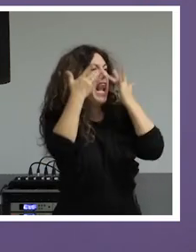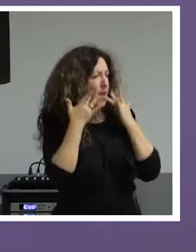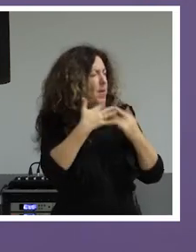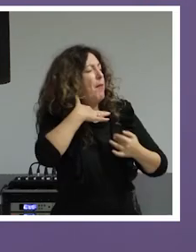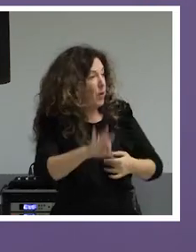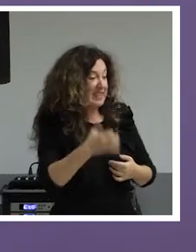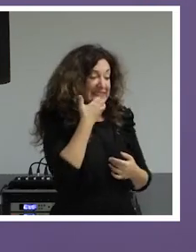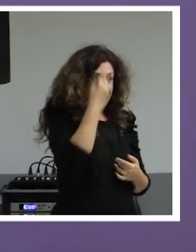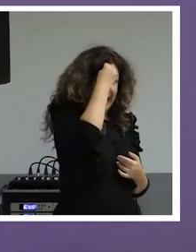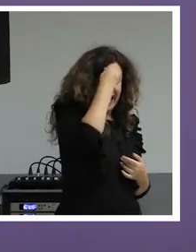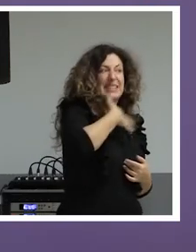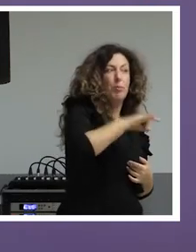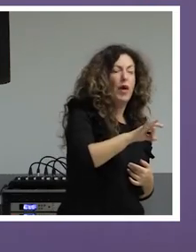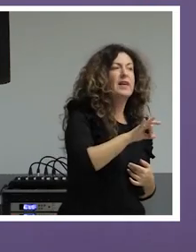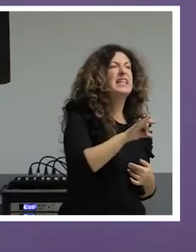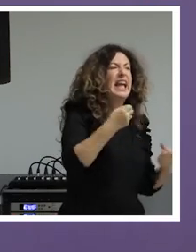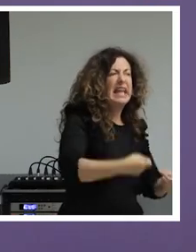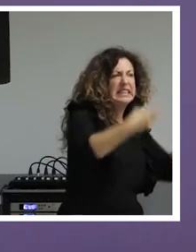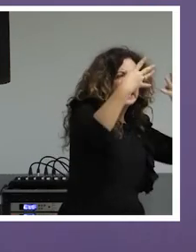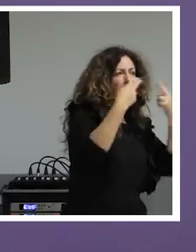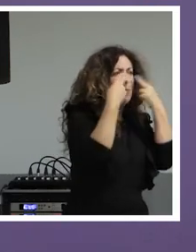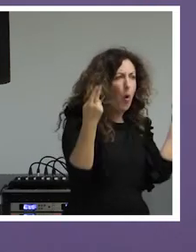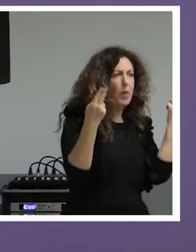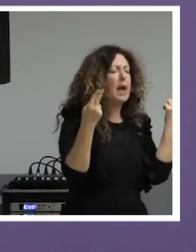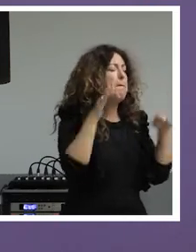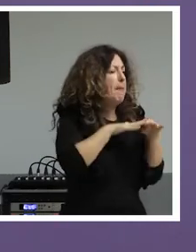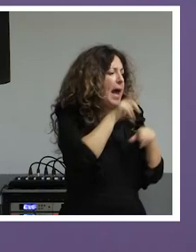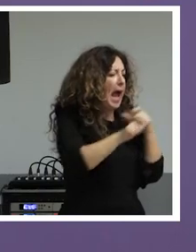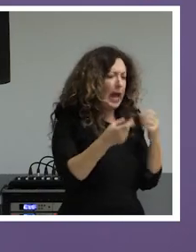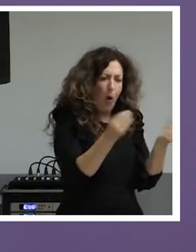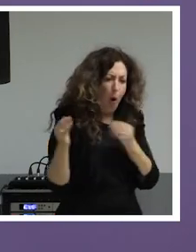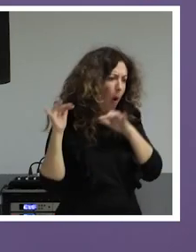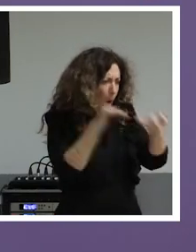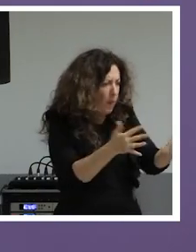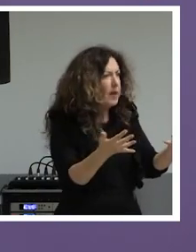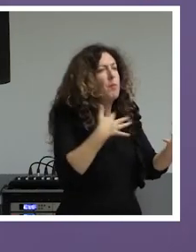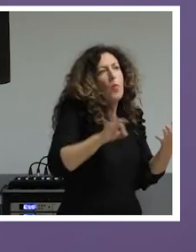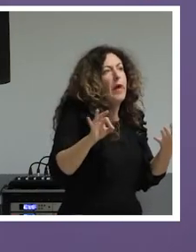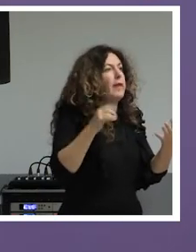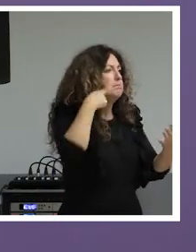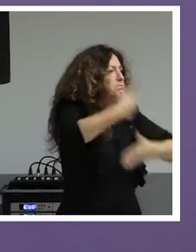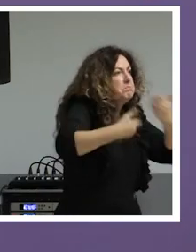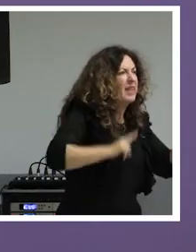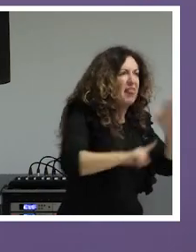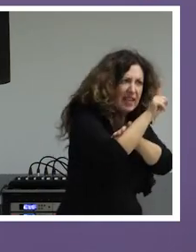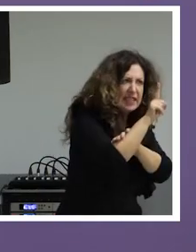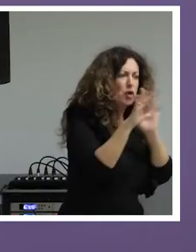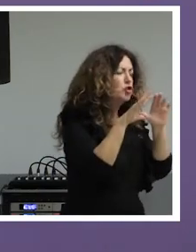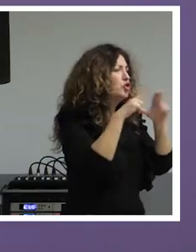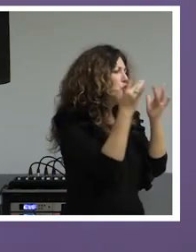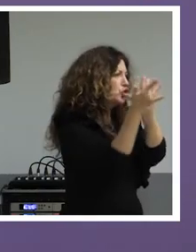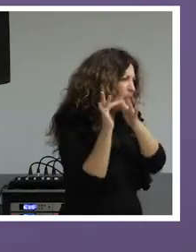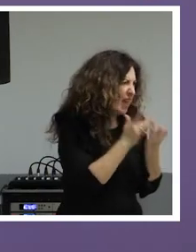capota de contaminación y no ser una de las ciudades de Europa con más muertes por contaminación es que puedes tener una ciudad limpia